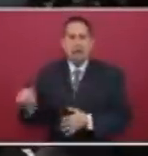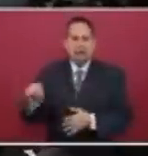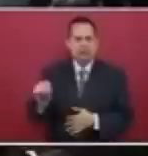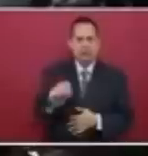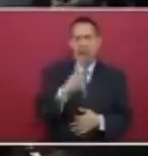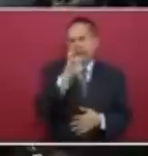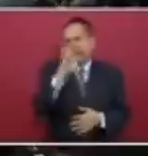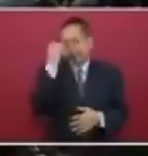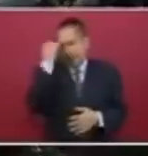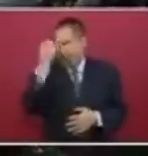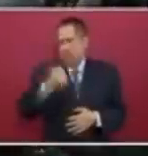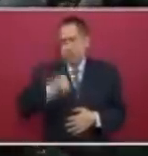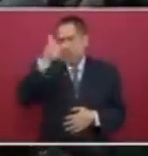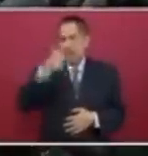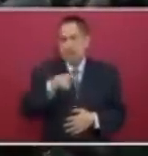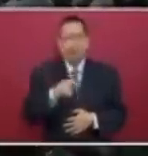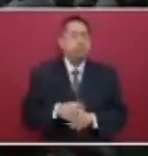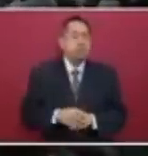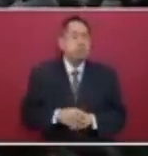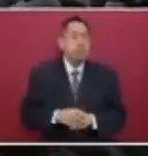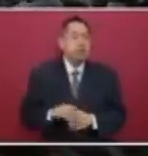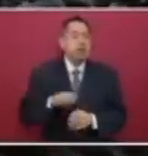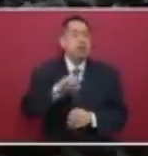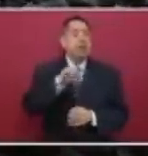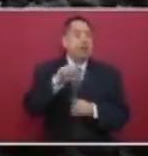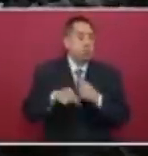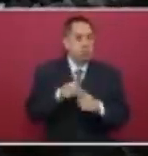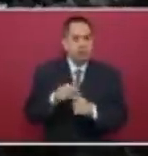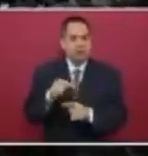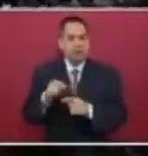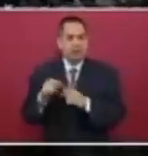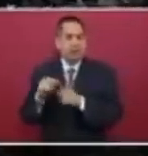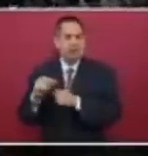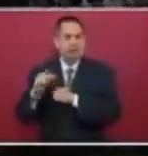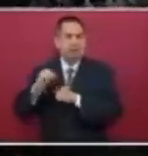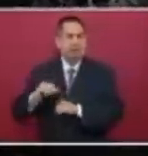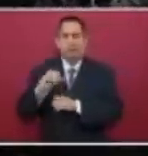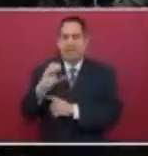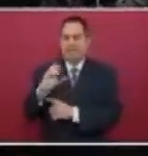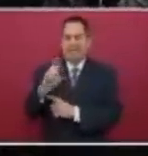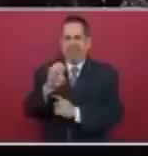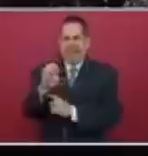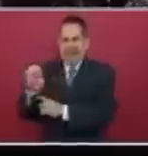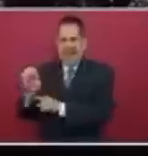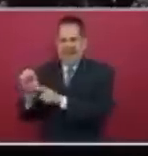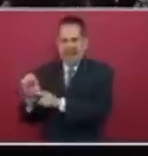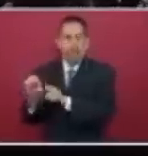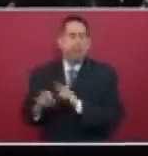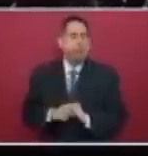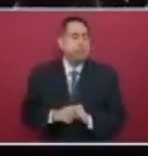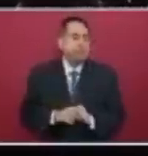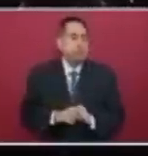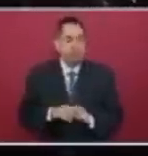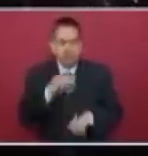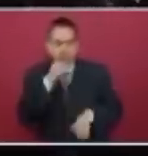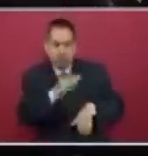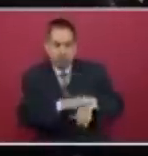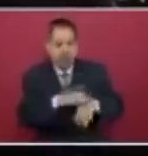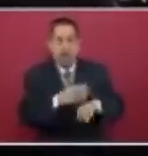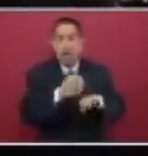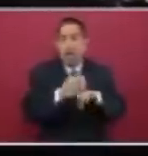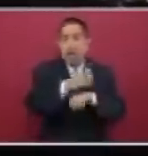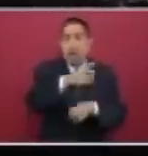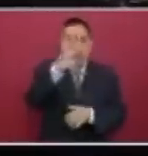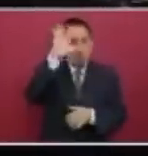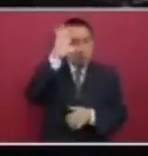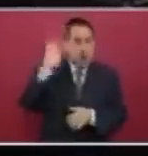empezó este proyecto consecuentemente la cree emite una resolución en la que determinó al estado de morelos como zona